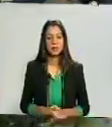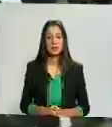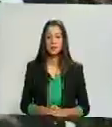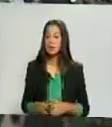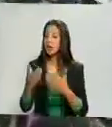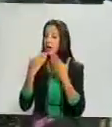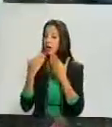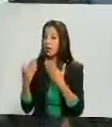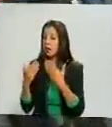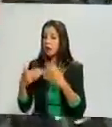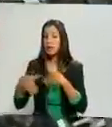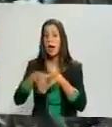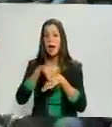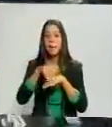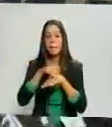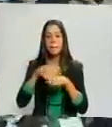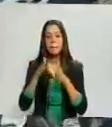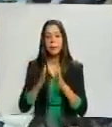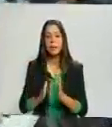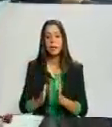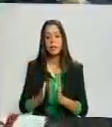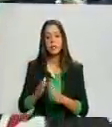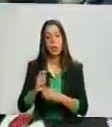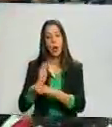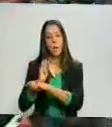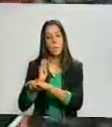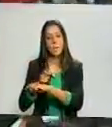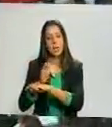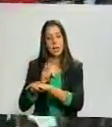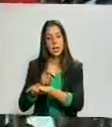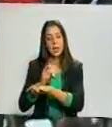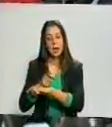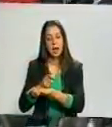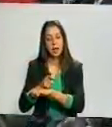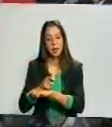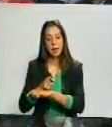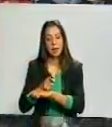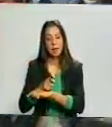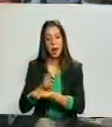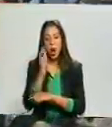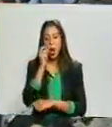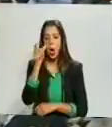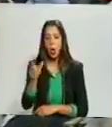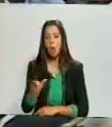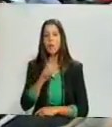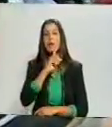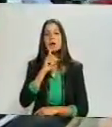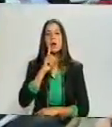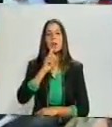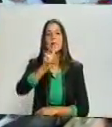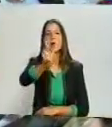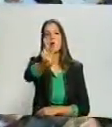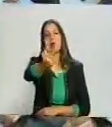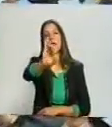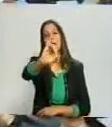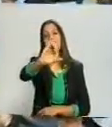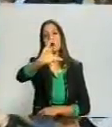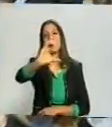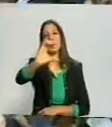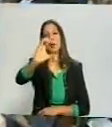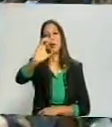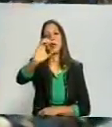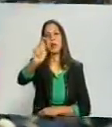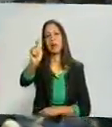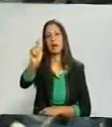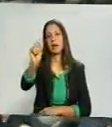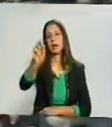Agradecemos al ministro del Poder Popular para el Desarrollo Minero Ecológico, ciudadano y compatriota Víctor Cano, por su presencia